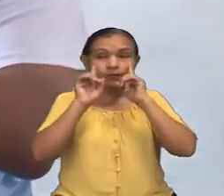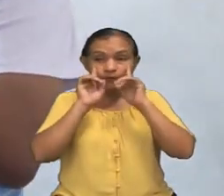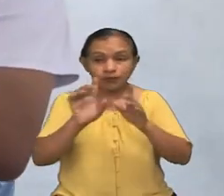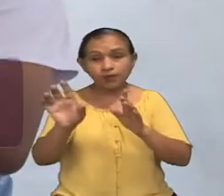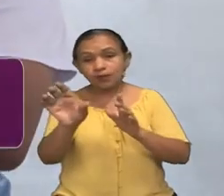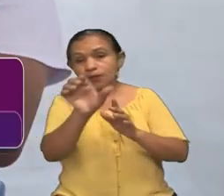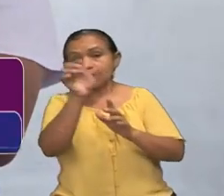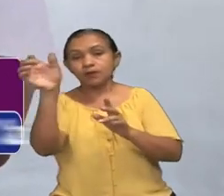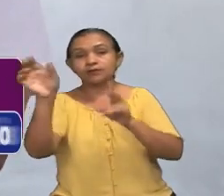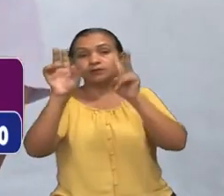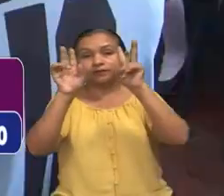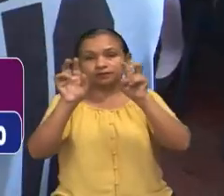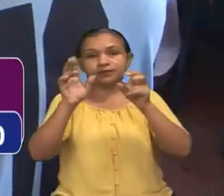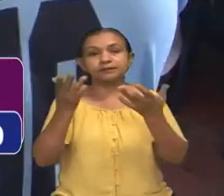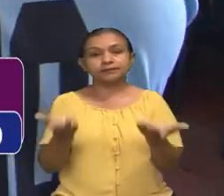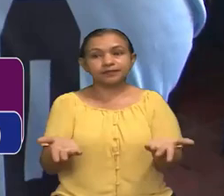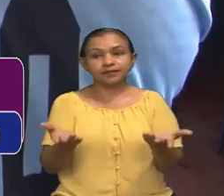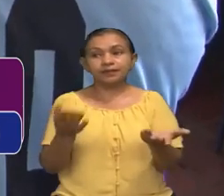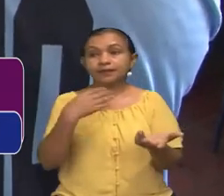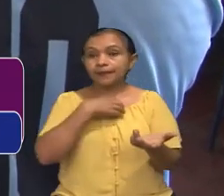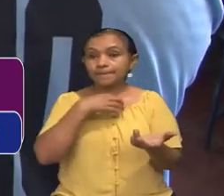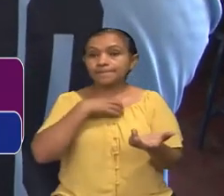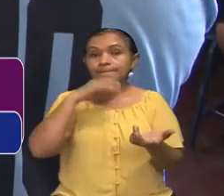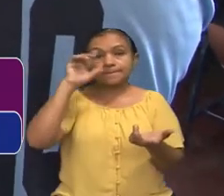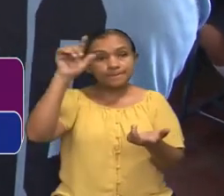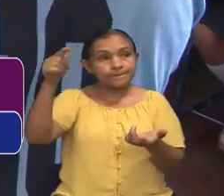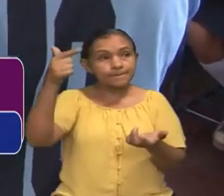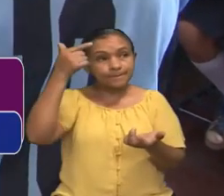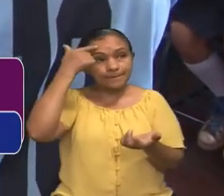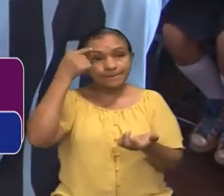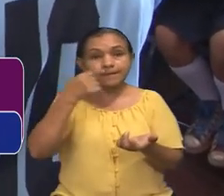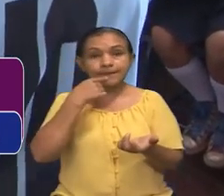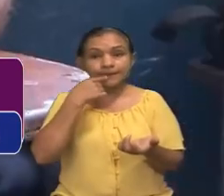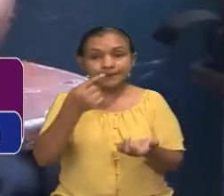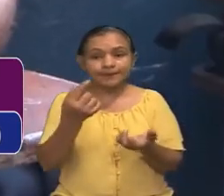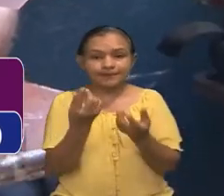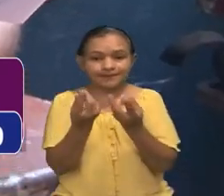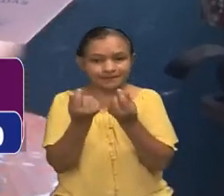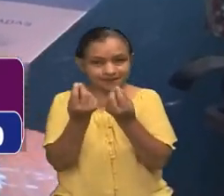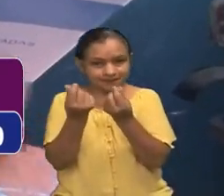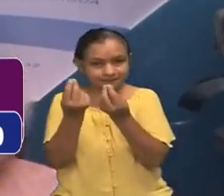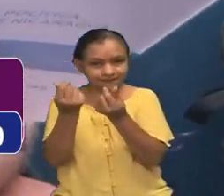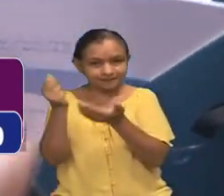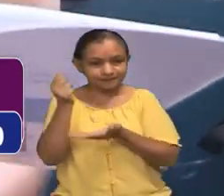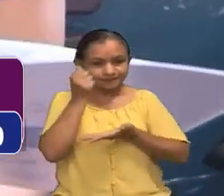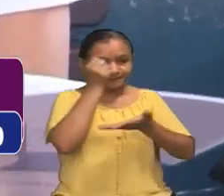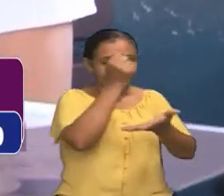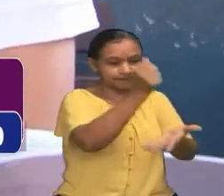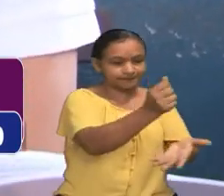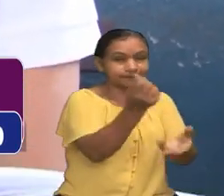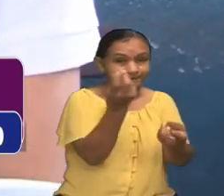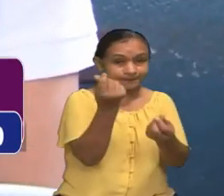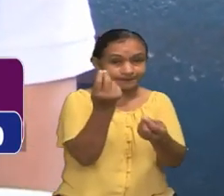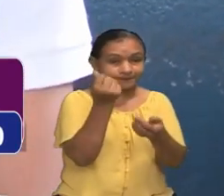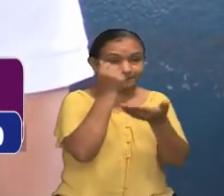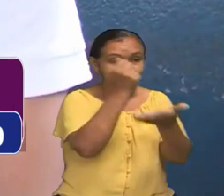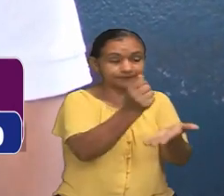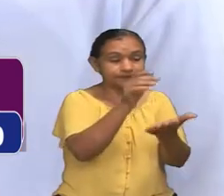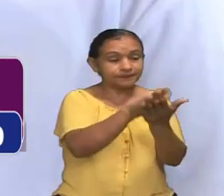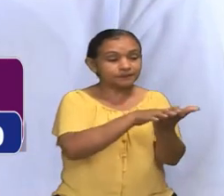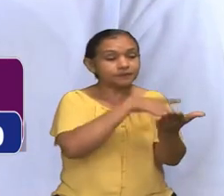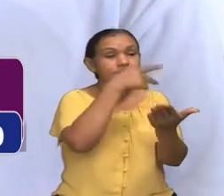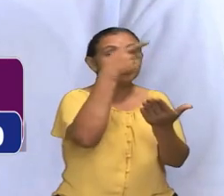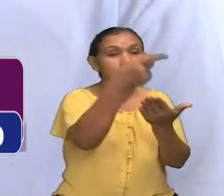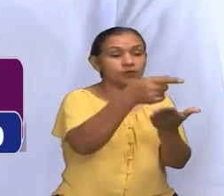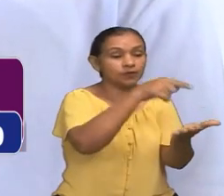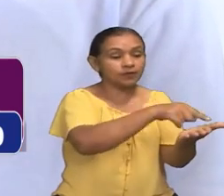en otra área. Así es. Y nuestro gobierno ha asignado los recursos económicos para que esos programas